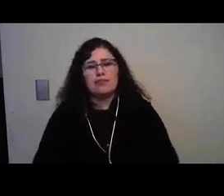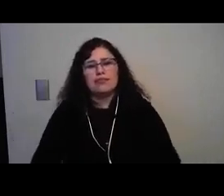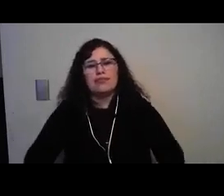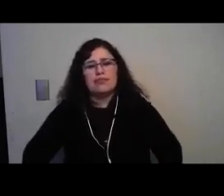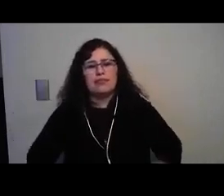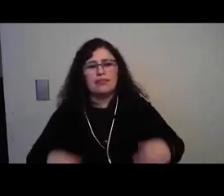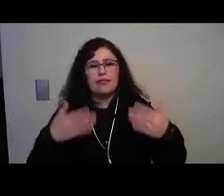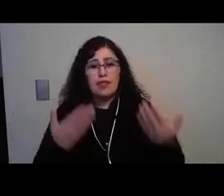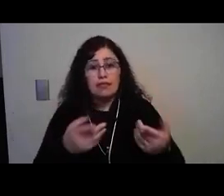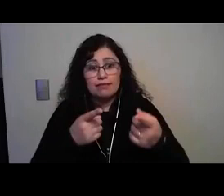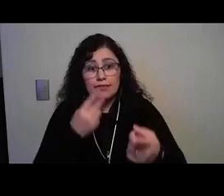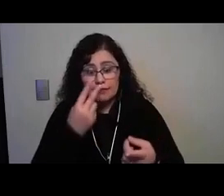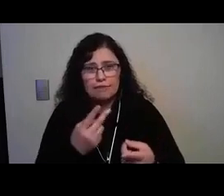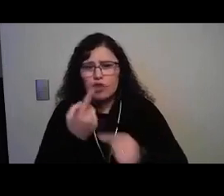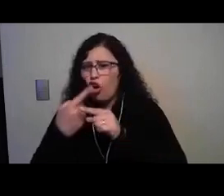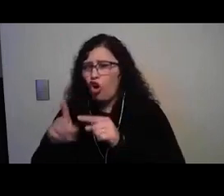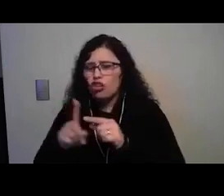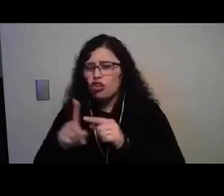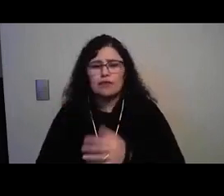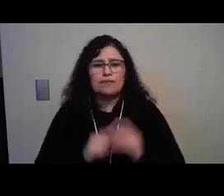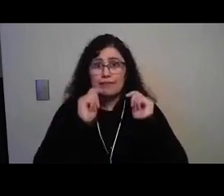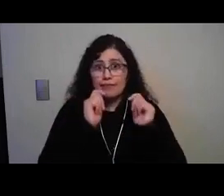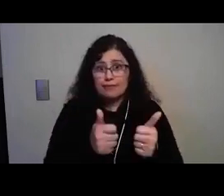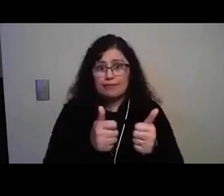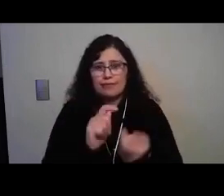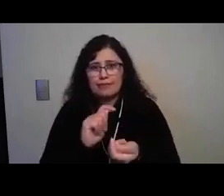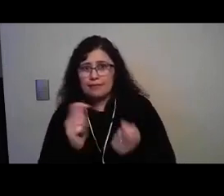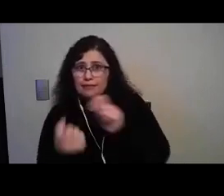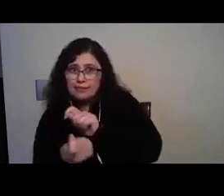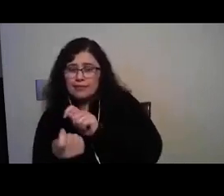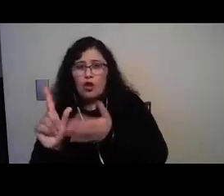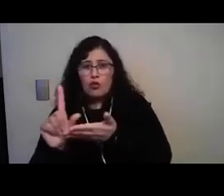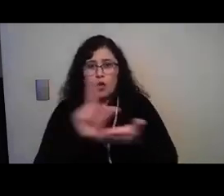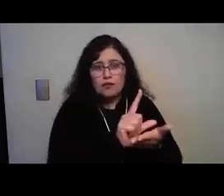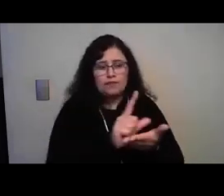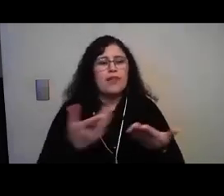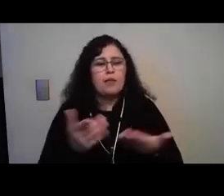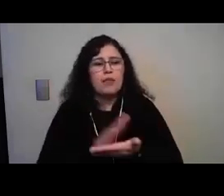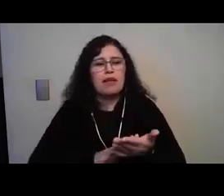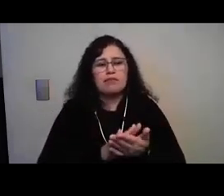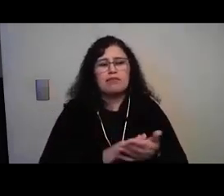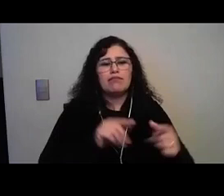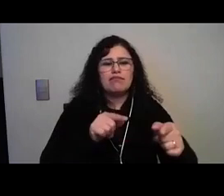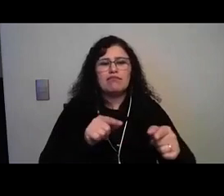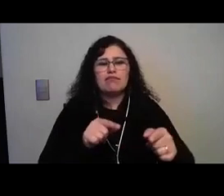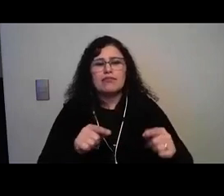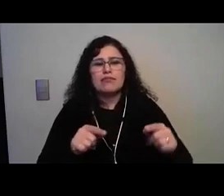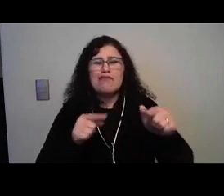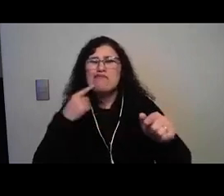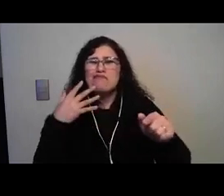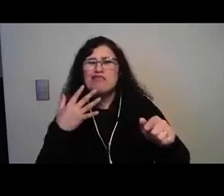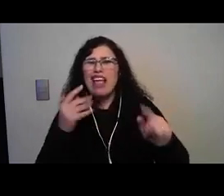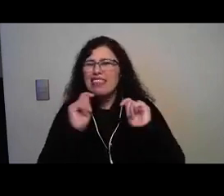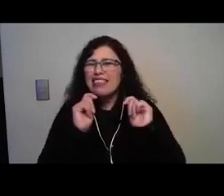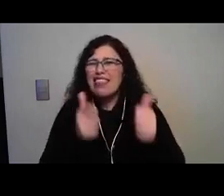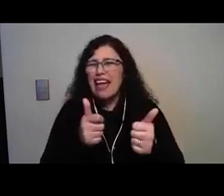Repito, bueno, otra imagen sobre técnicas de transferencia, ¿ya? Si usted va a levantar a un paciente de una silla de ruedas o de cualquier silla, hay varias técnicas